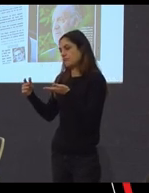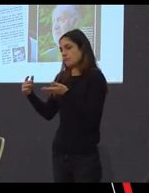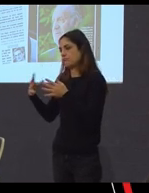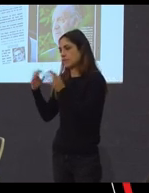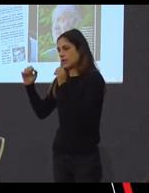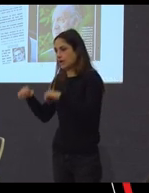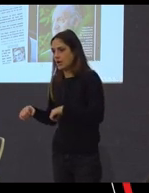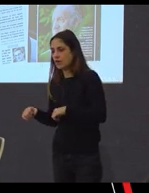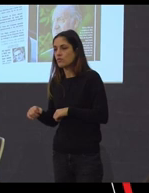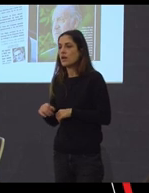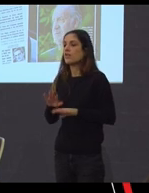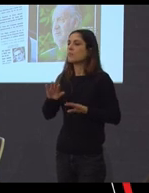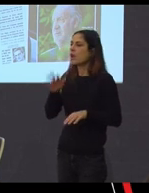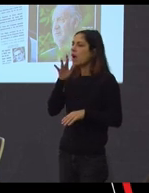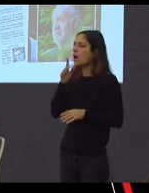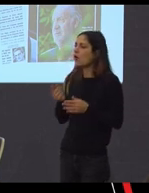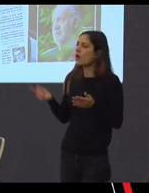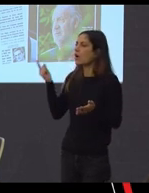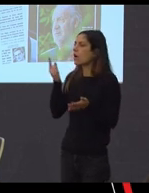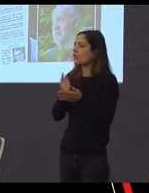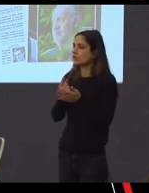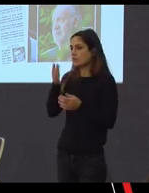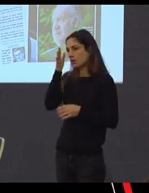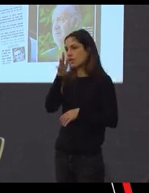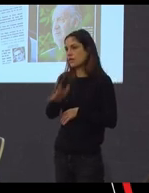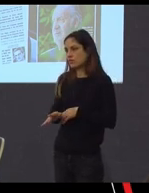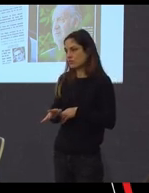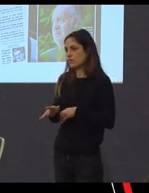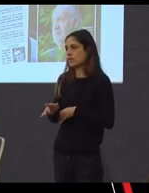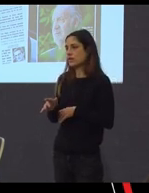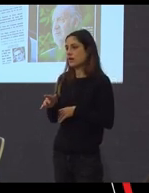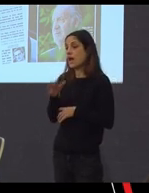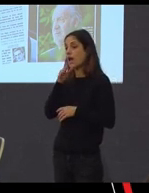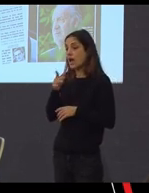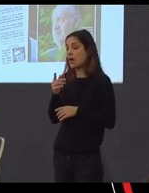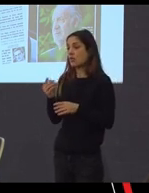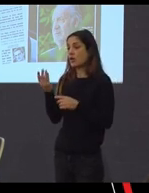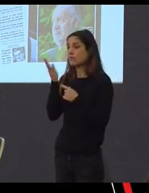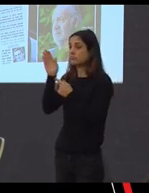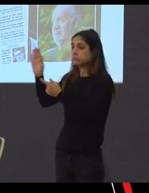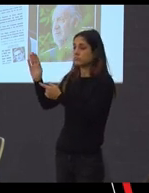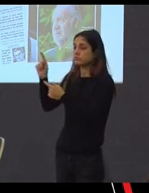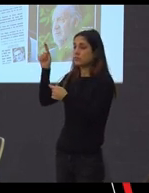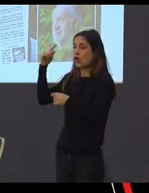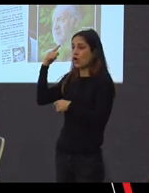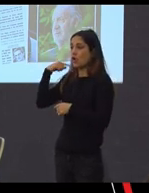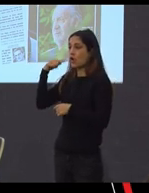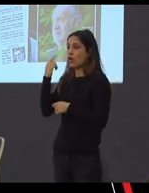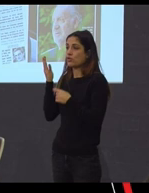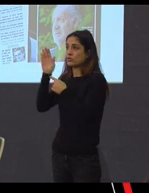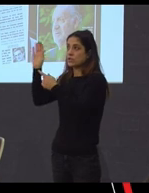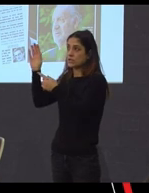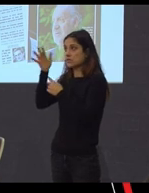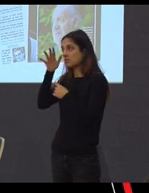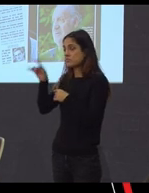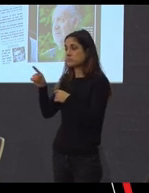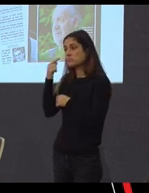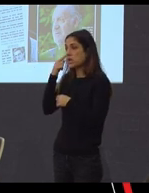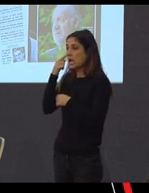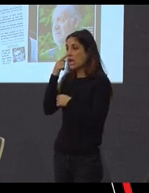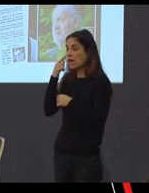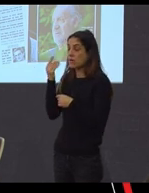outra denuncia, esta vez presentada en Londres, a ver se vai un poquinho mellor a